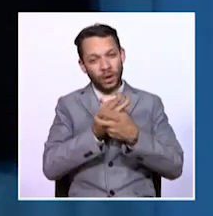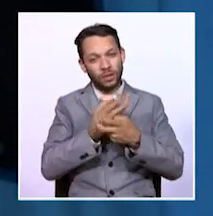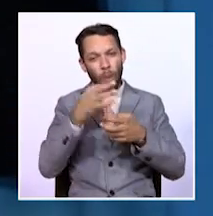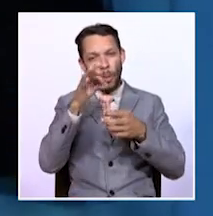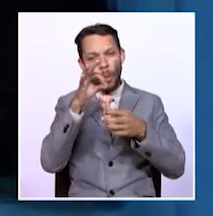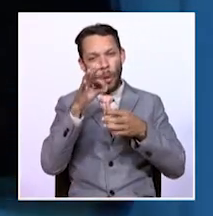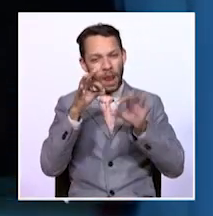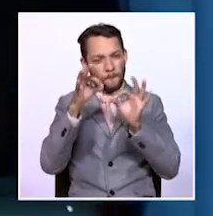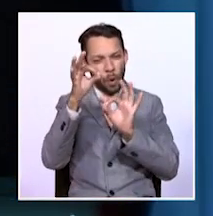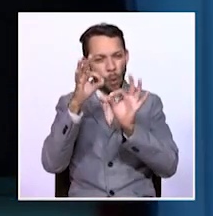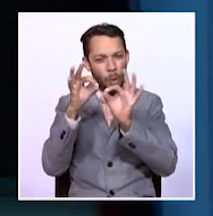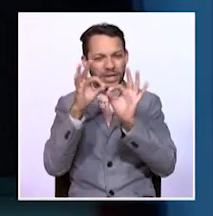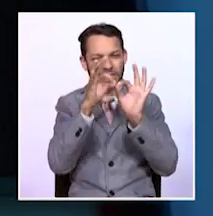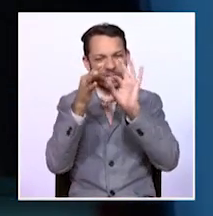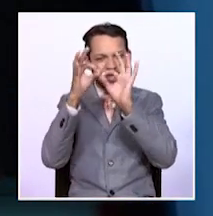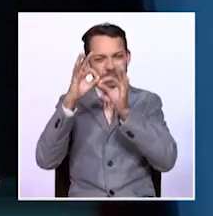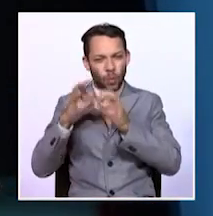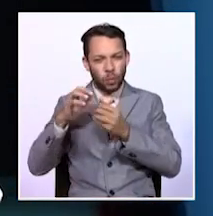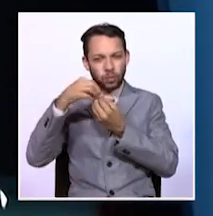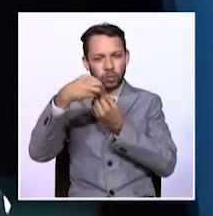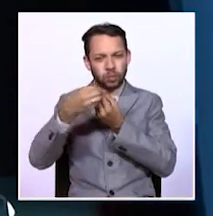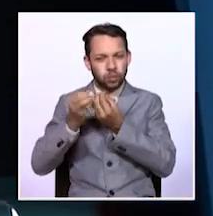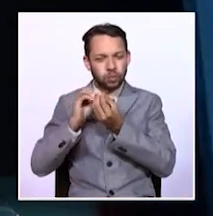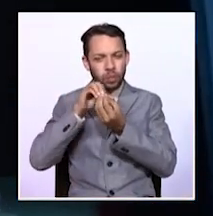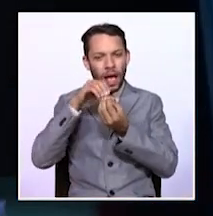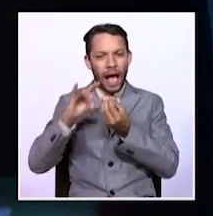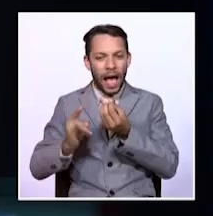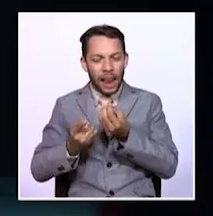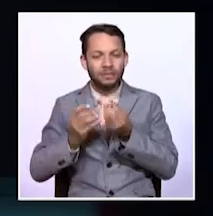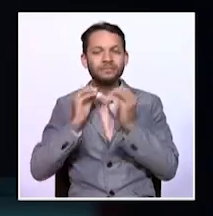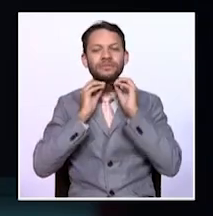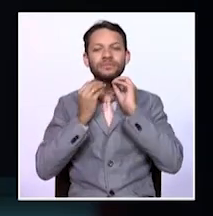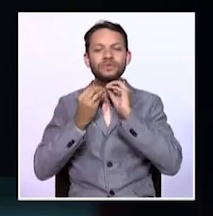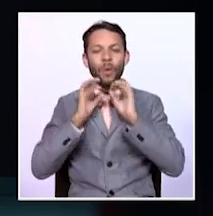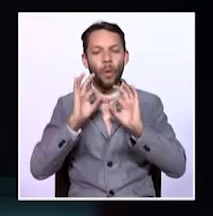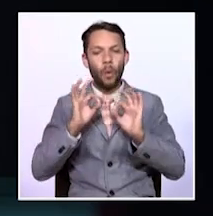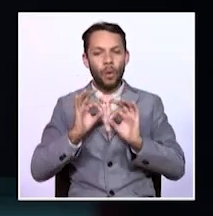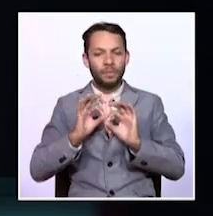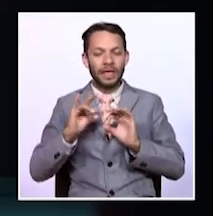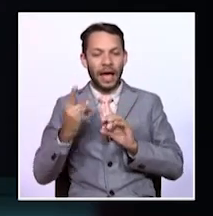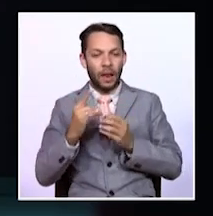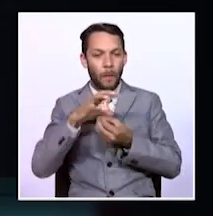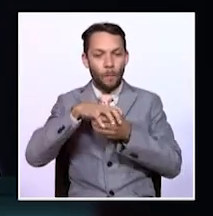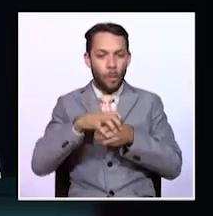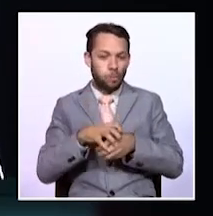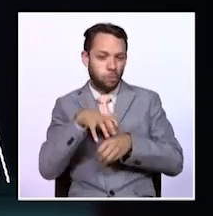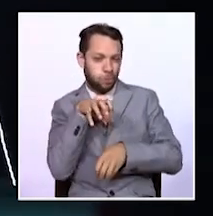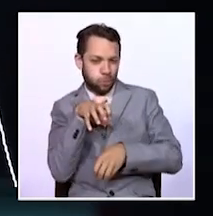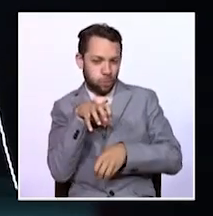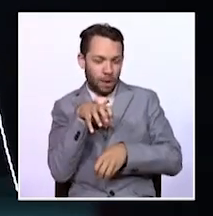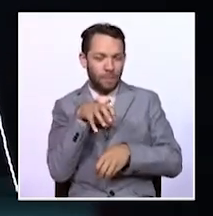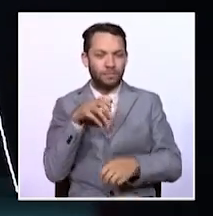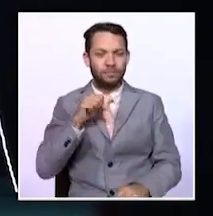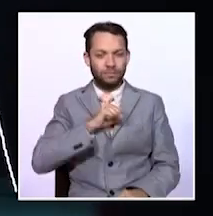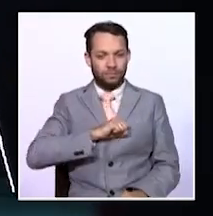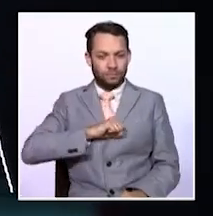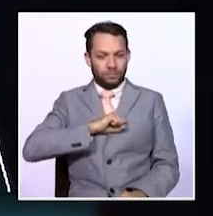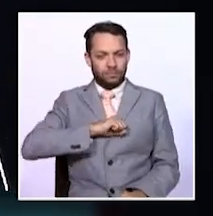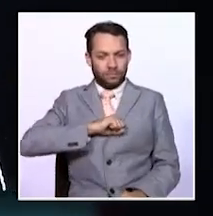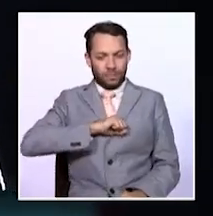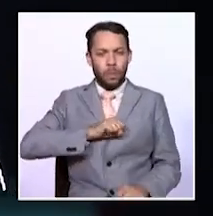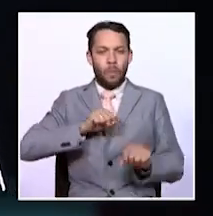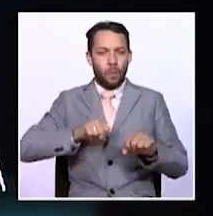y que no haya tampoco ningún tipo de masa, ningún tumor a nivel de estas glándulas. Vemos una y vemos la